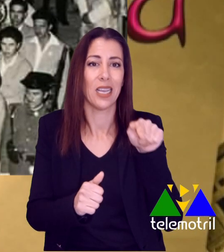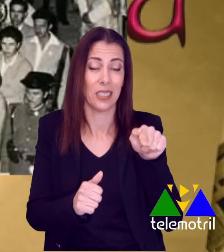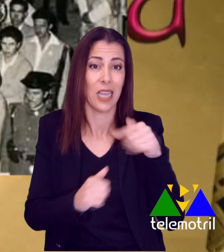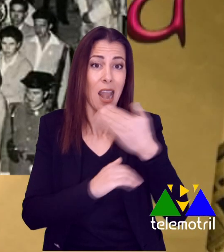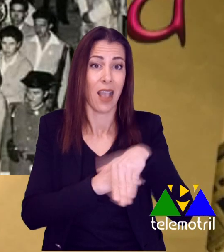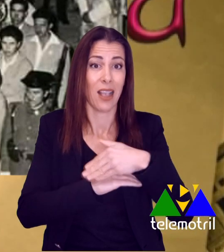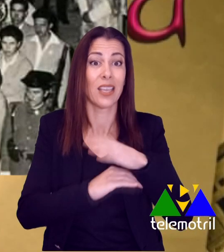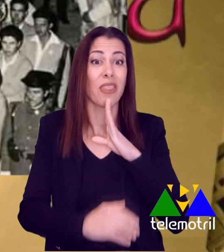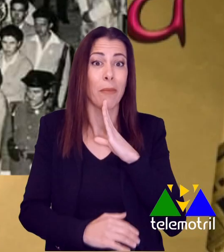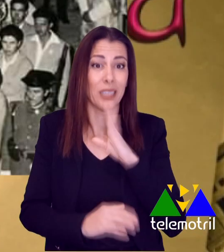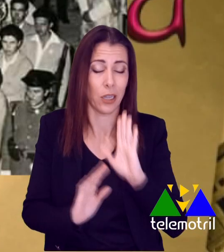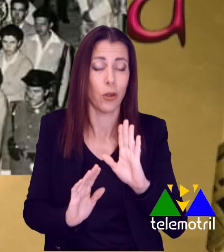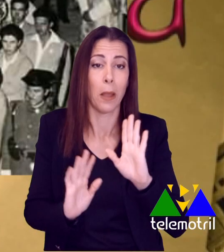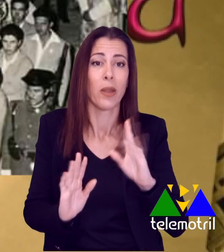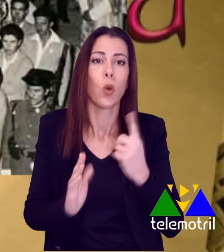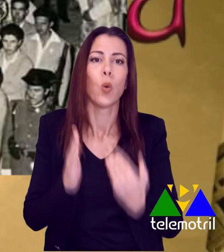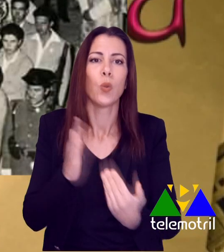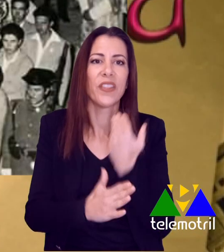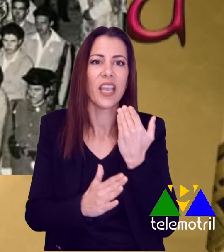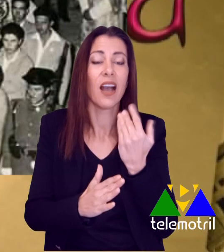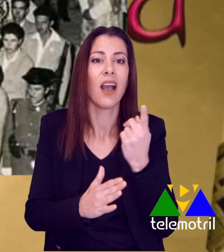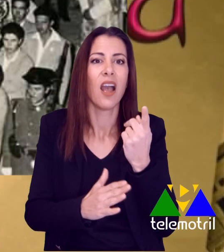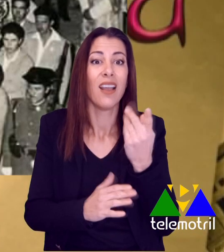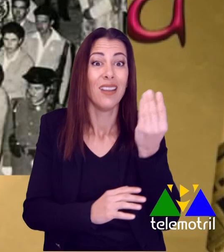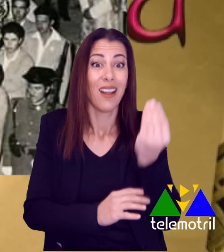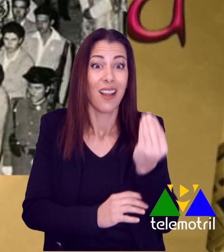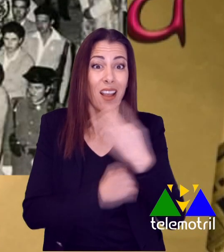Zapatero, pero un día la imagen desaparece.